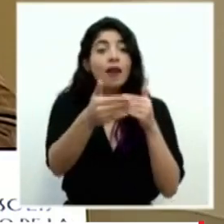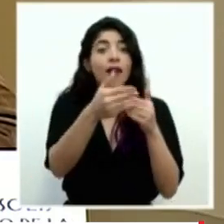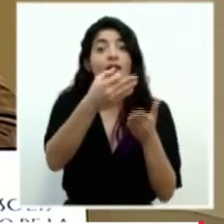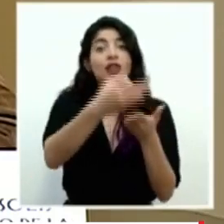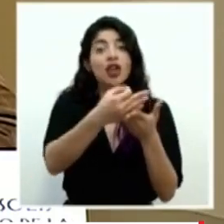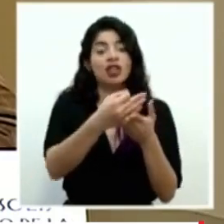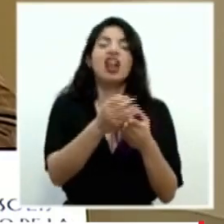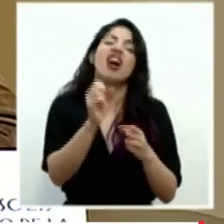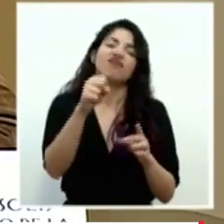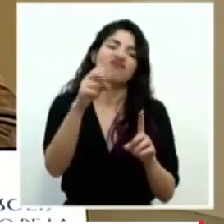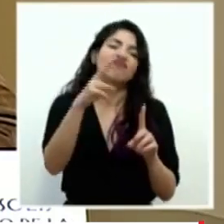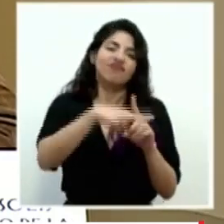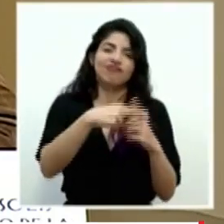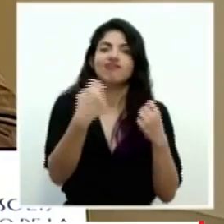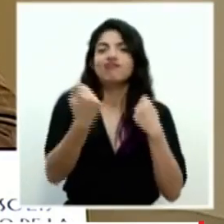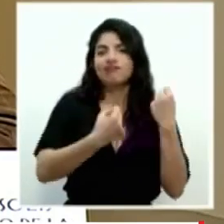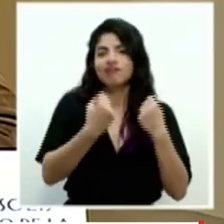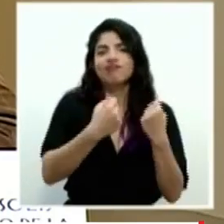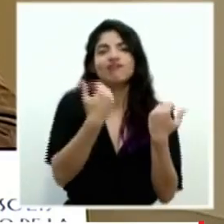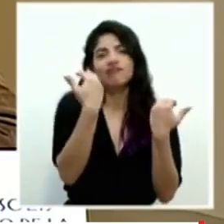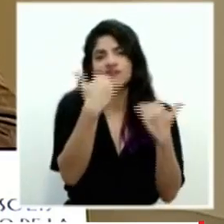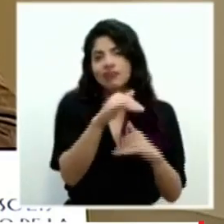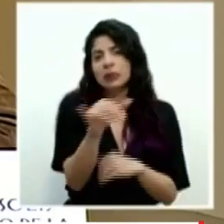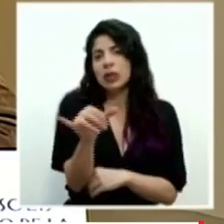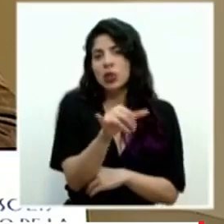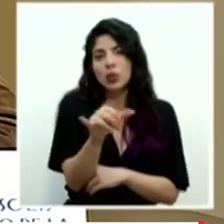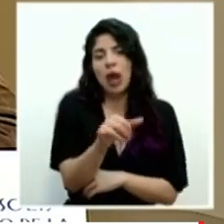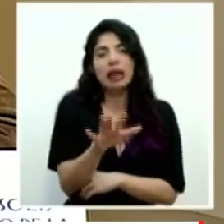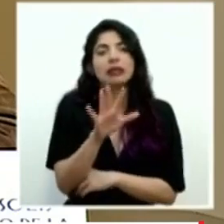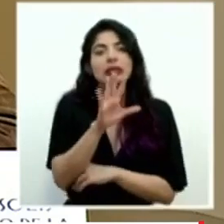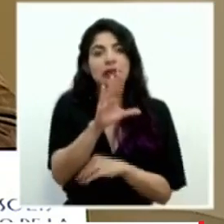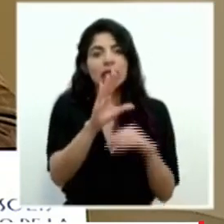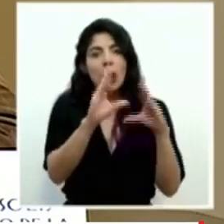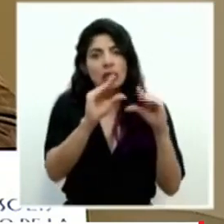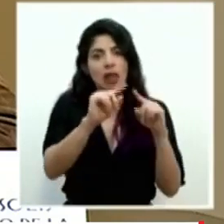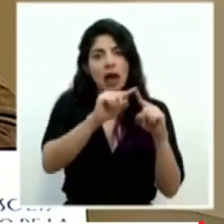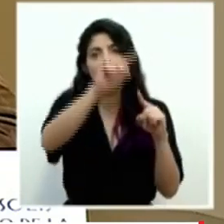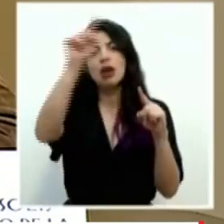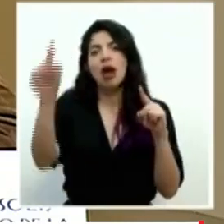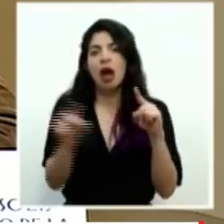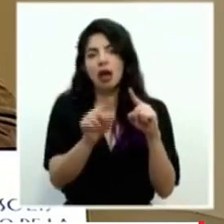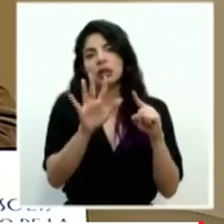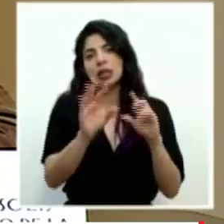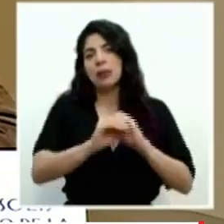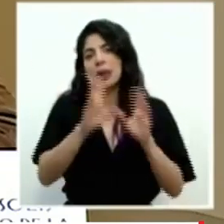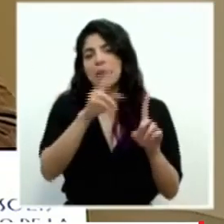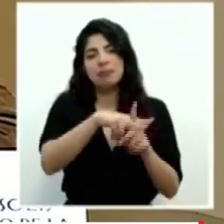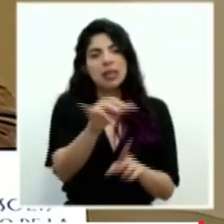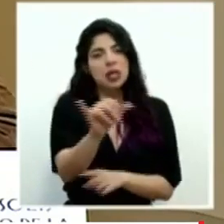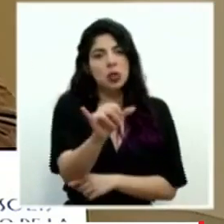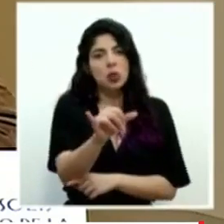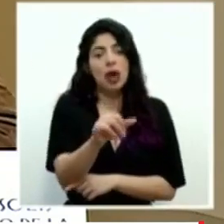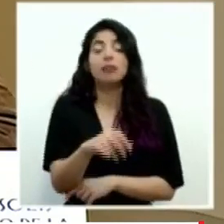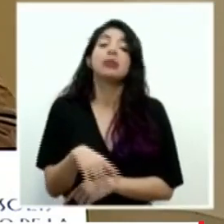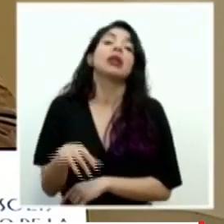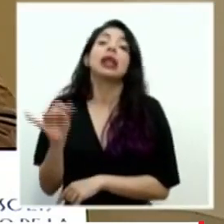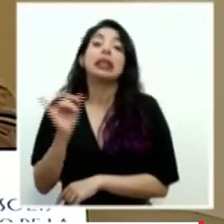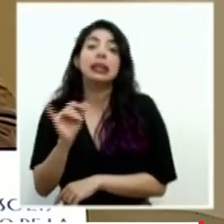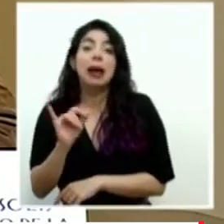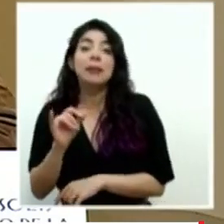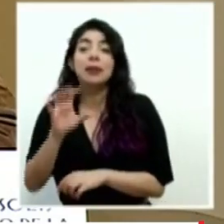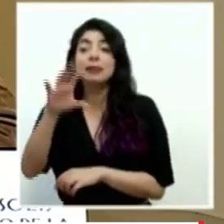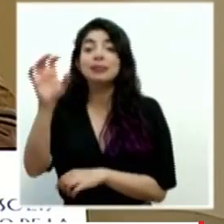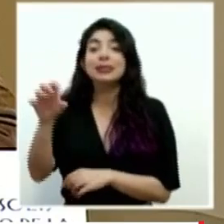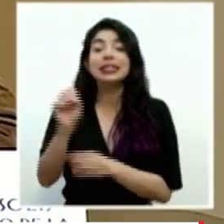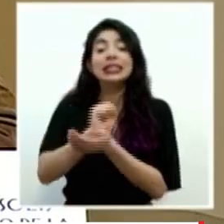fronterizo le aplica la restricción vehicular sanitaria, que es de las 5 de la tarde a las 5 de la mañana. Asimismo, en